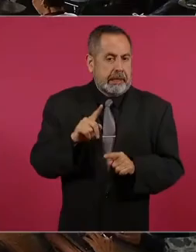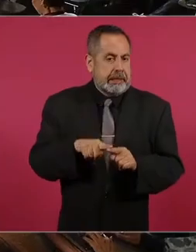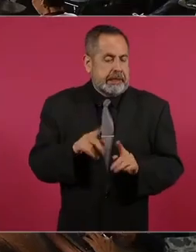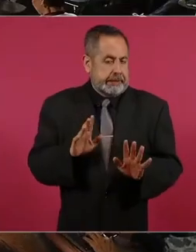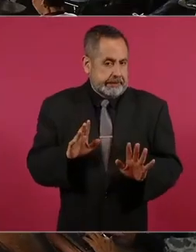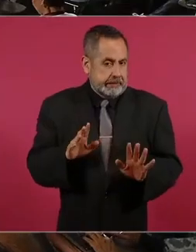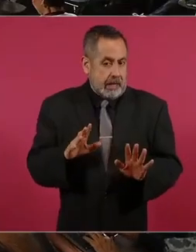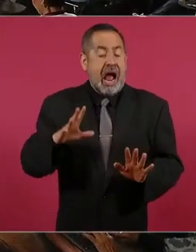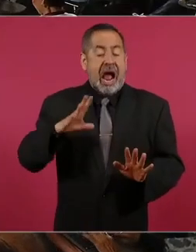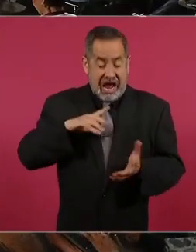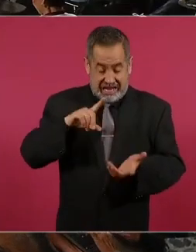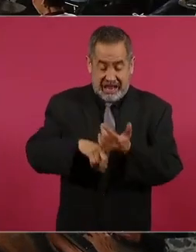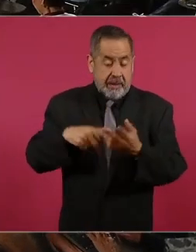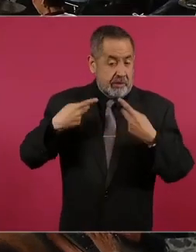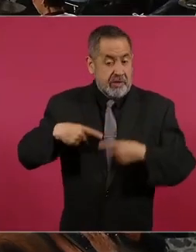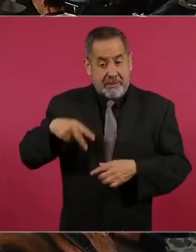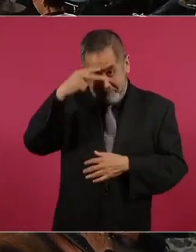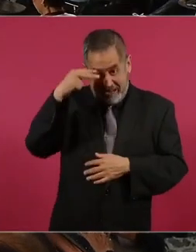porque hay mexicanos.